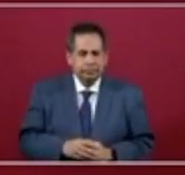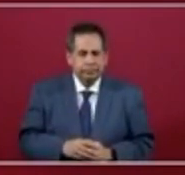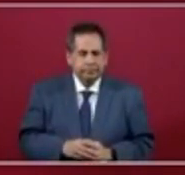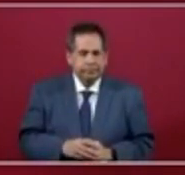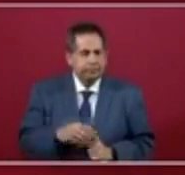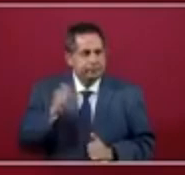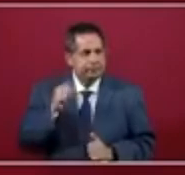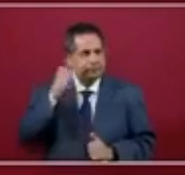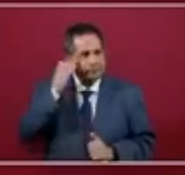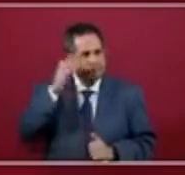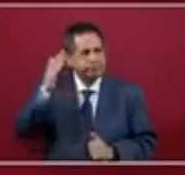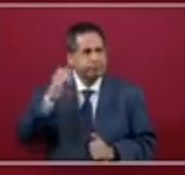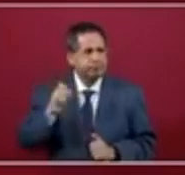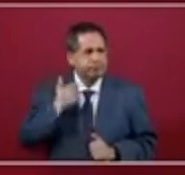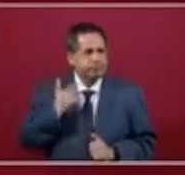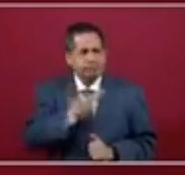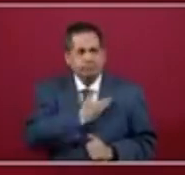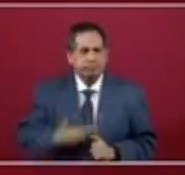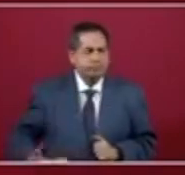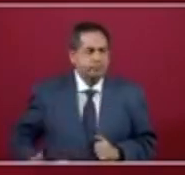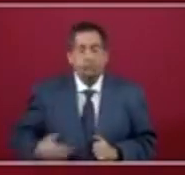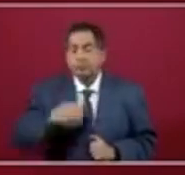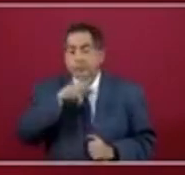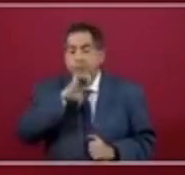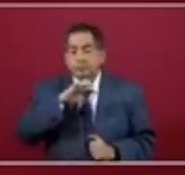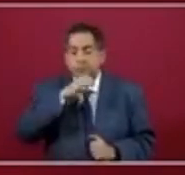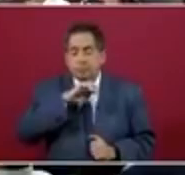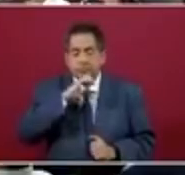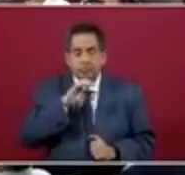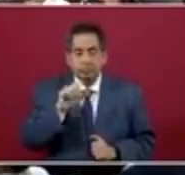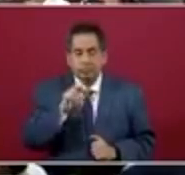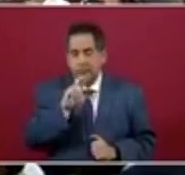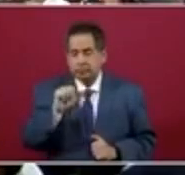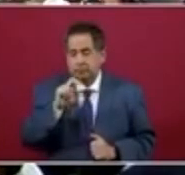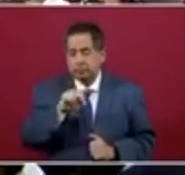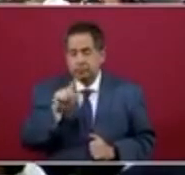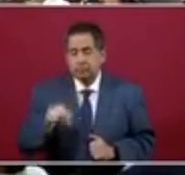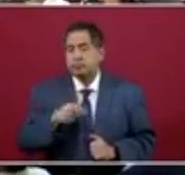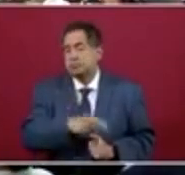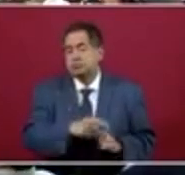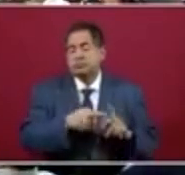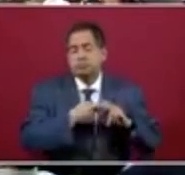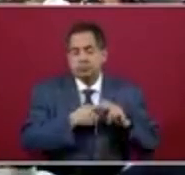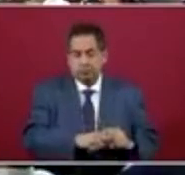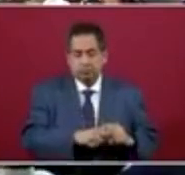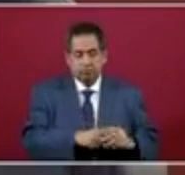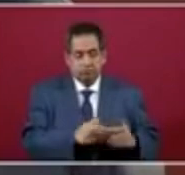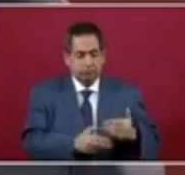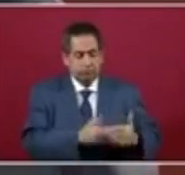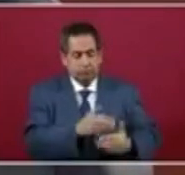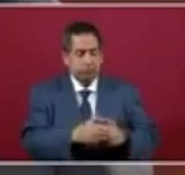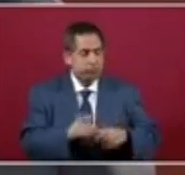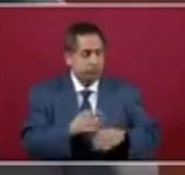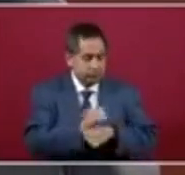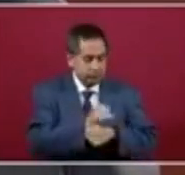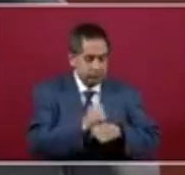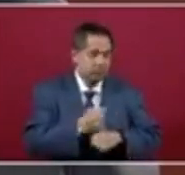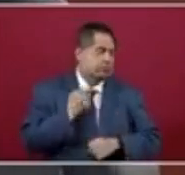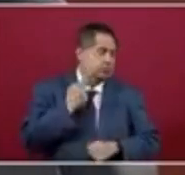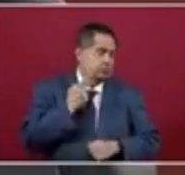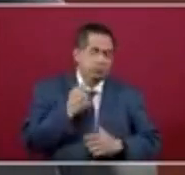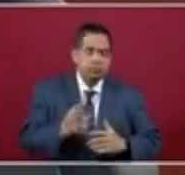el presidente Venustiano Carranza, que empezó la investigación